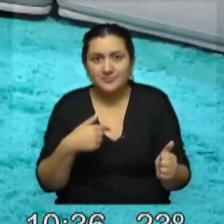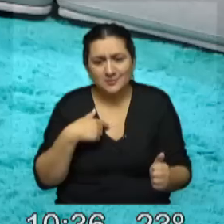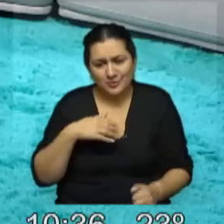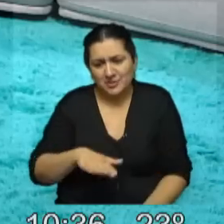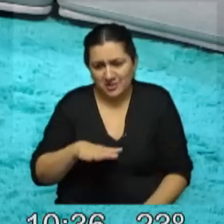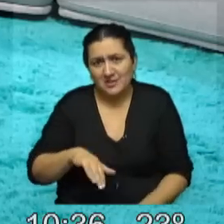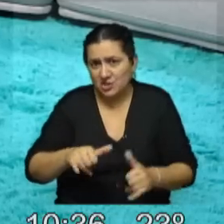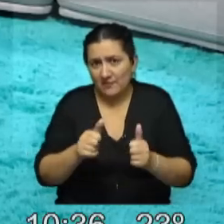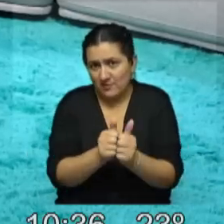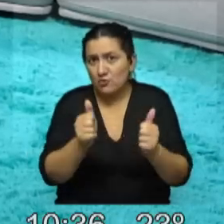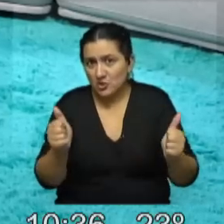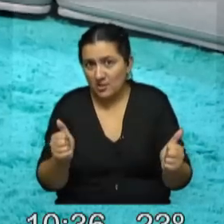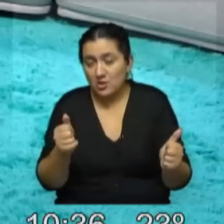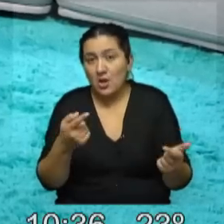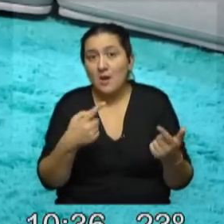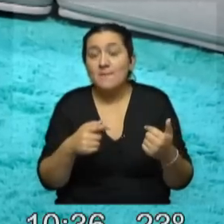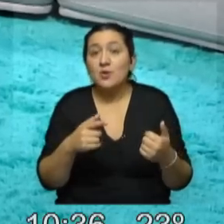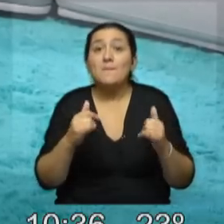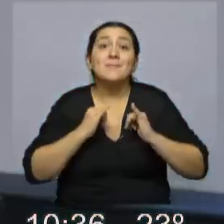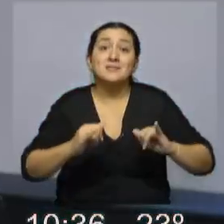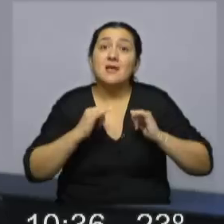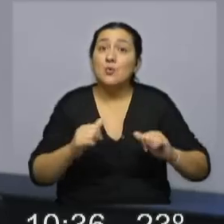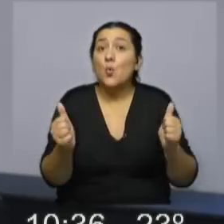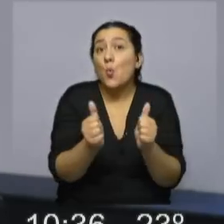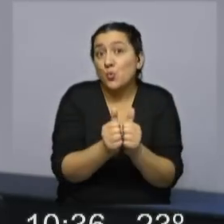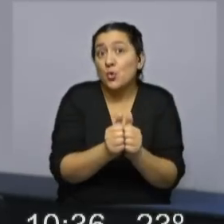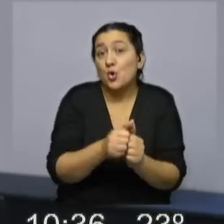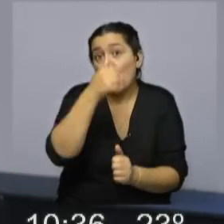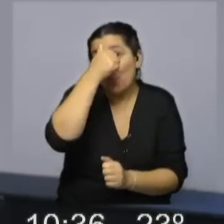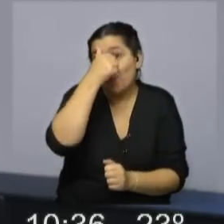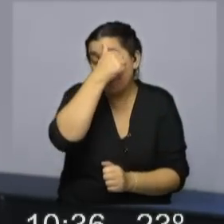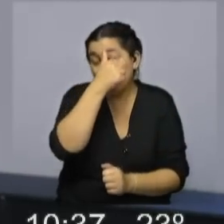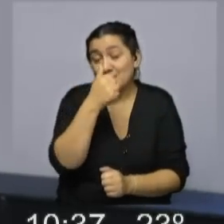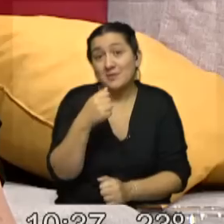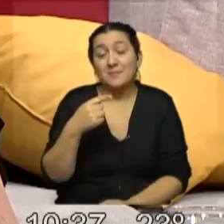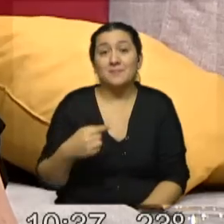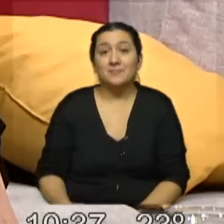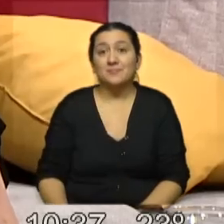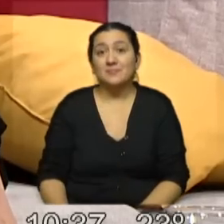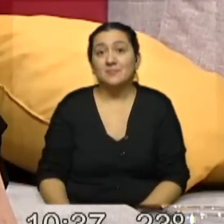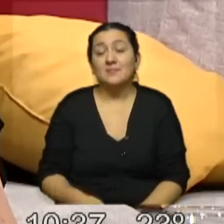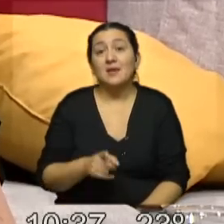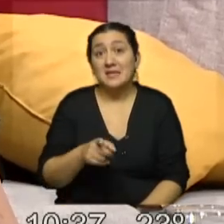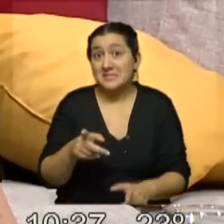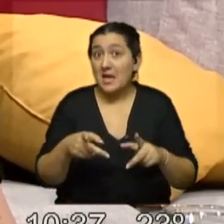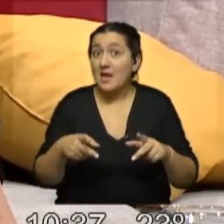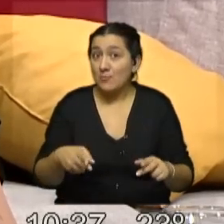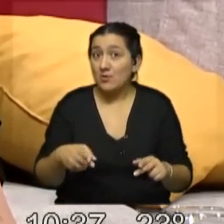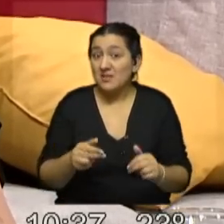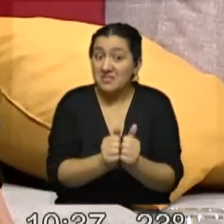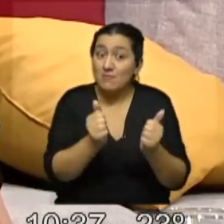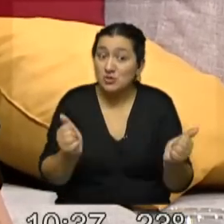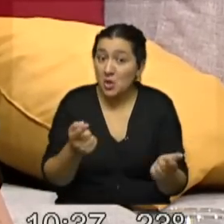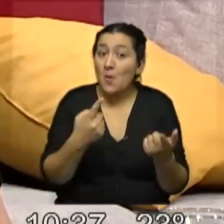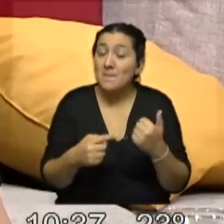era muy pequeña Pero salíamos juntos los domingos lo cual habla de mis padres no en esa época además no